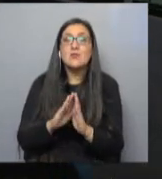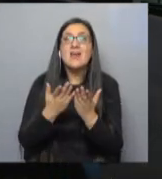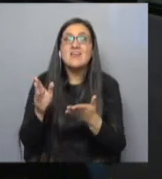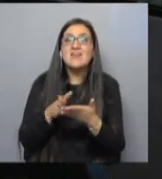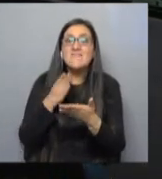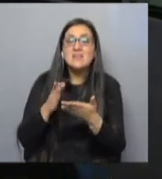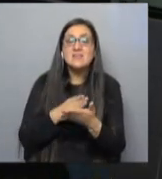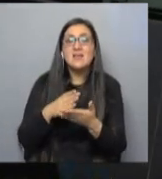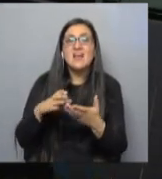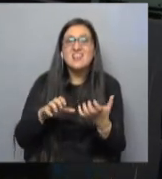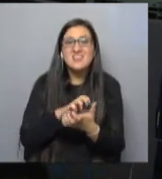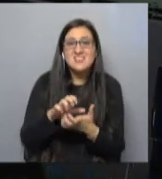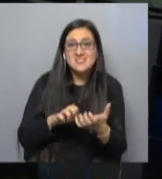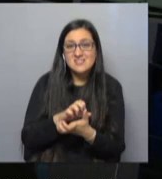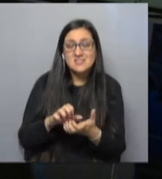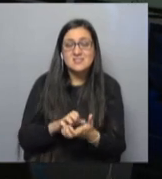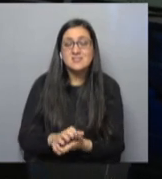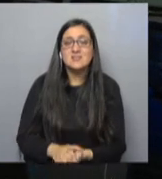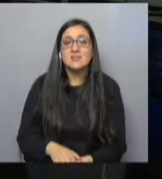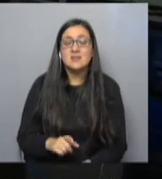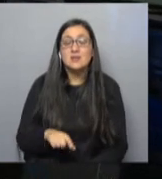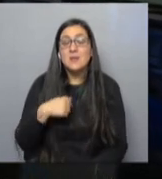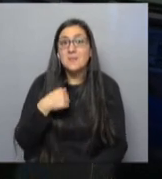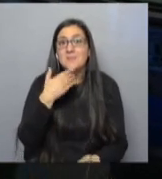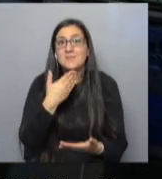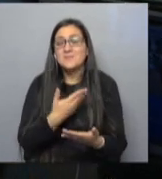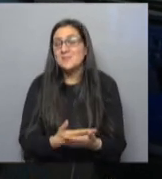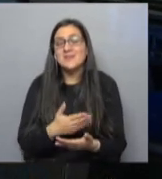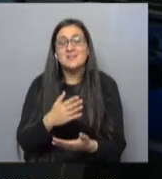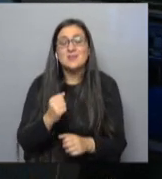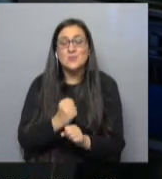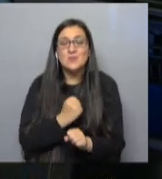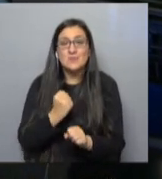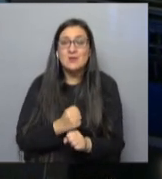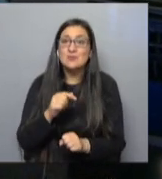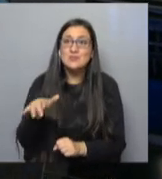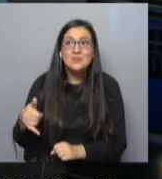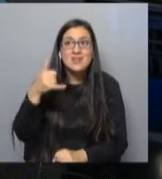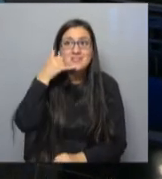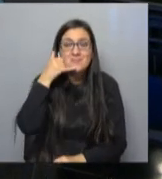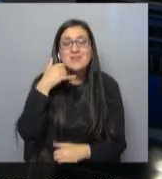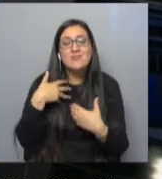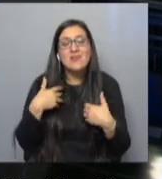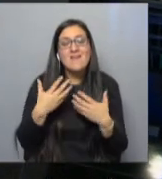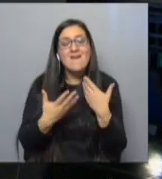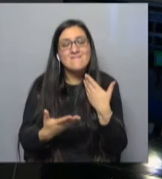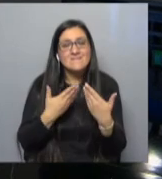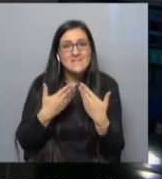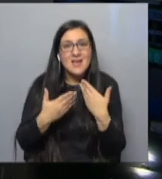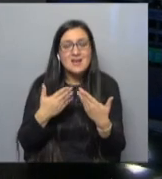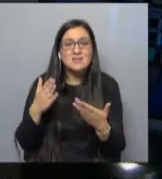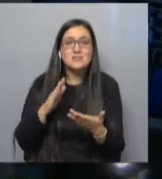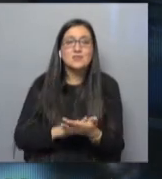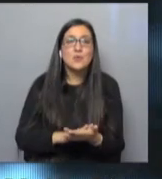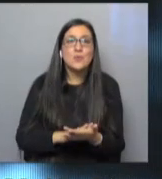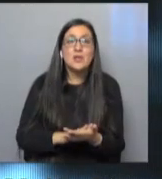de eduardo galiano entonces te admiraba muchísimo su trabajo así que la llamé quería que conversáramos por sobre